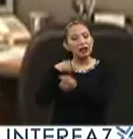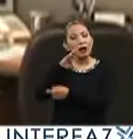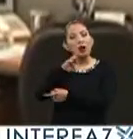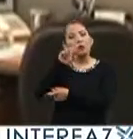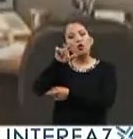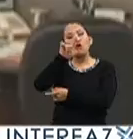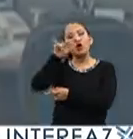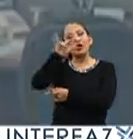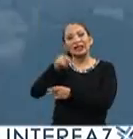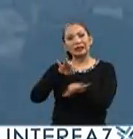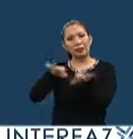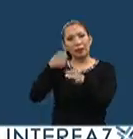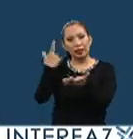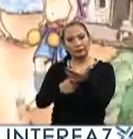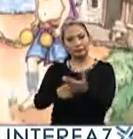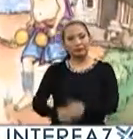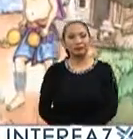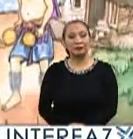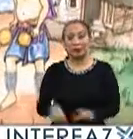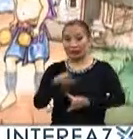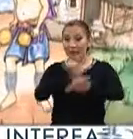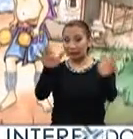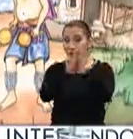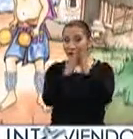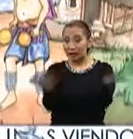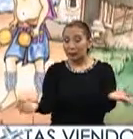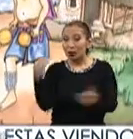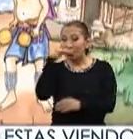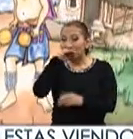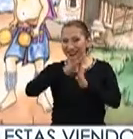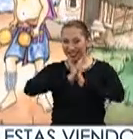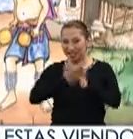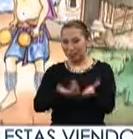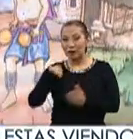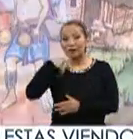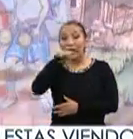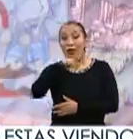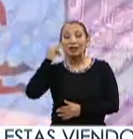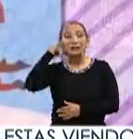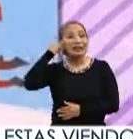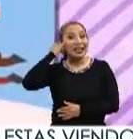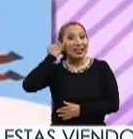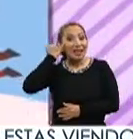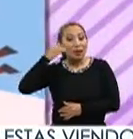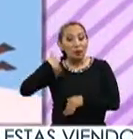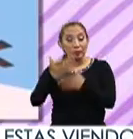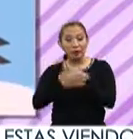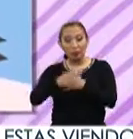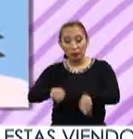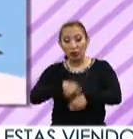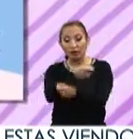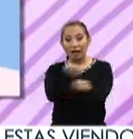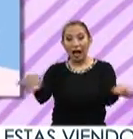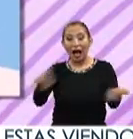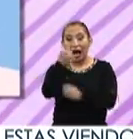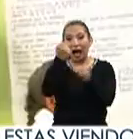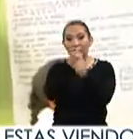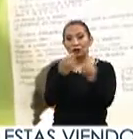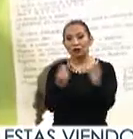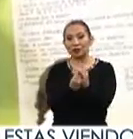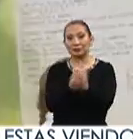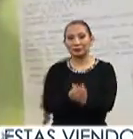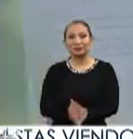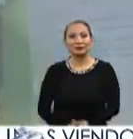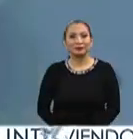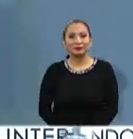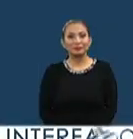bullying laboral. Listos los libros de texto gratuito en lenguas indígenas, que serán entregados en el próximo ciclo